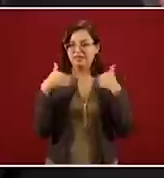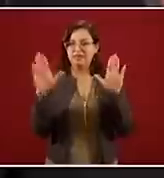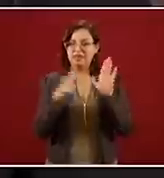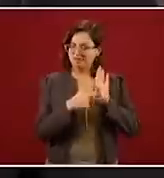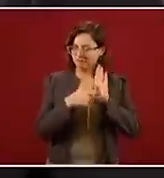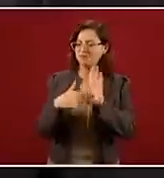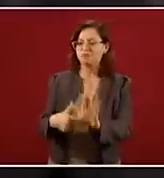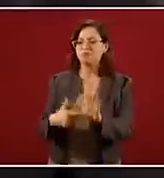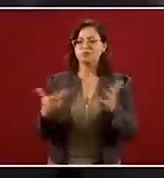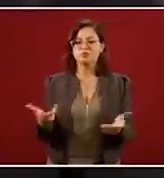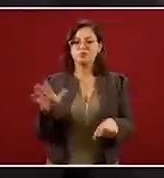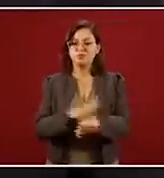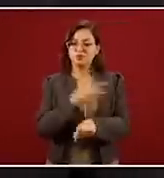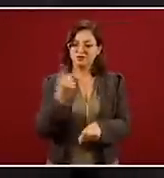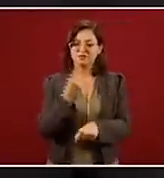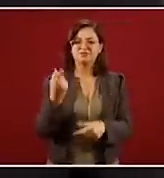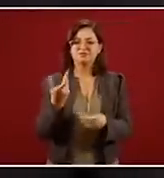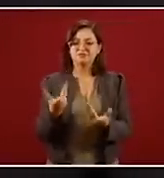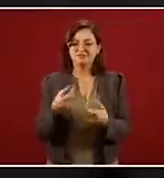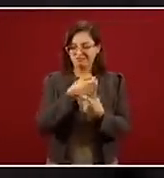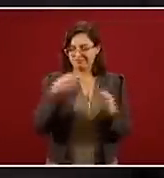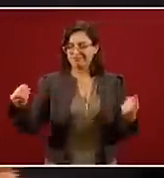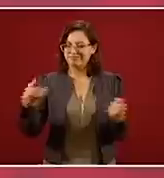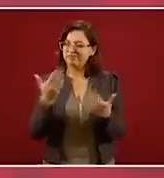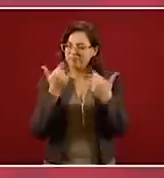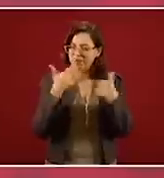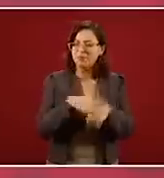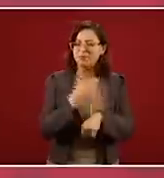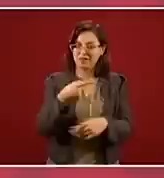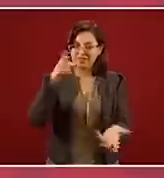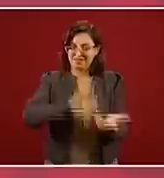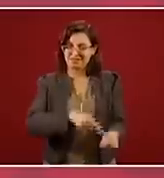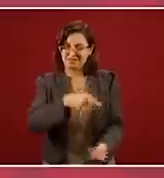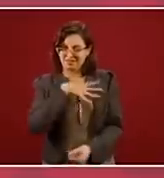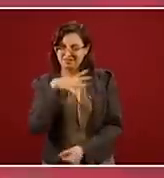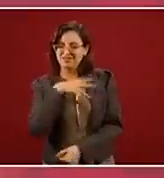no se están ordenando, porque ahí está la verdad.